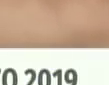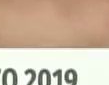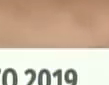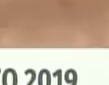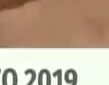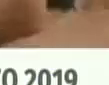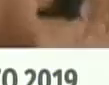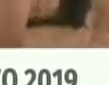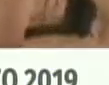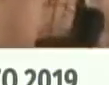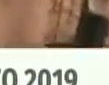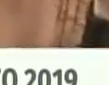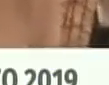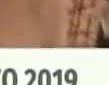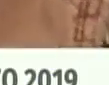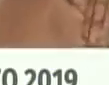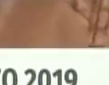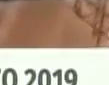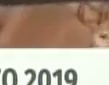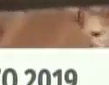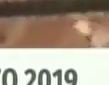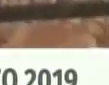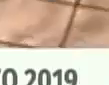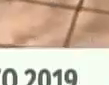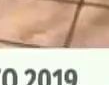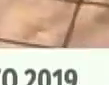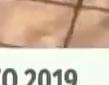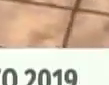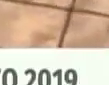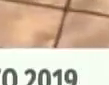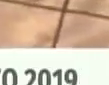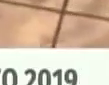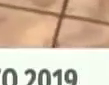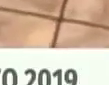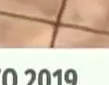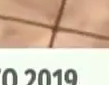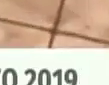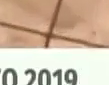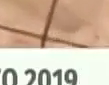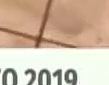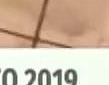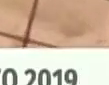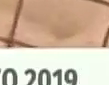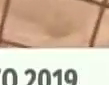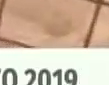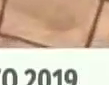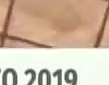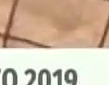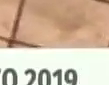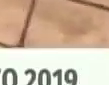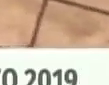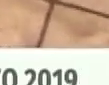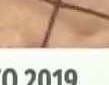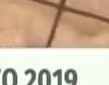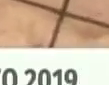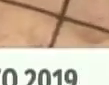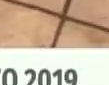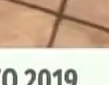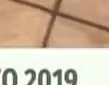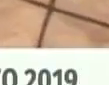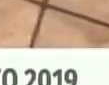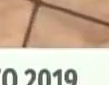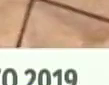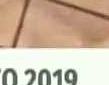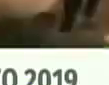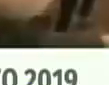comerciales y 35 expositores institucionales que darán pues a conocer y a todo el que nos visite aquí en el